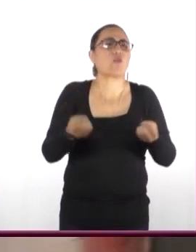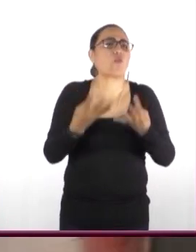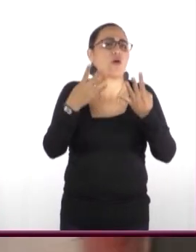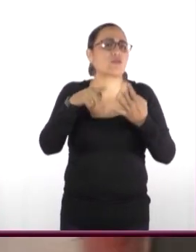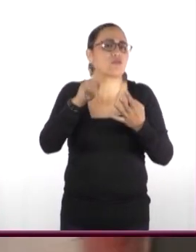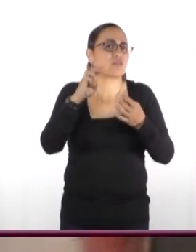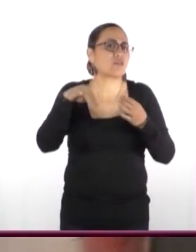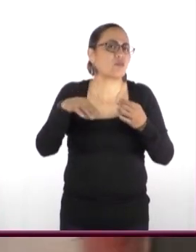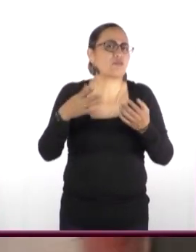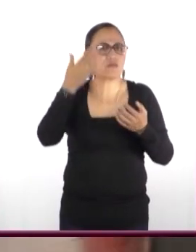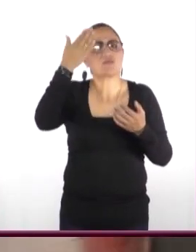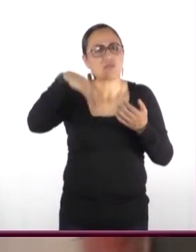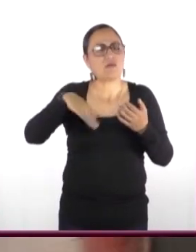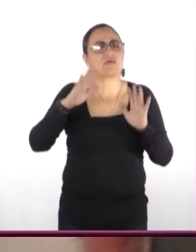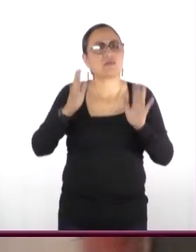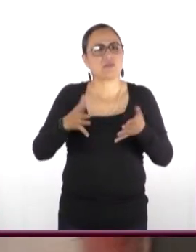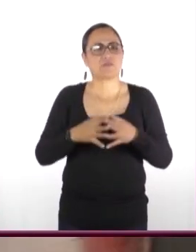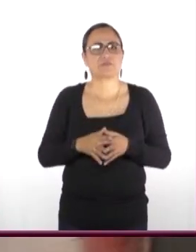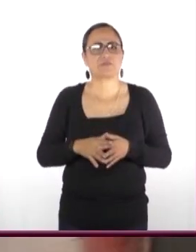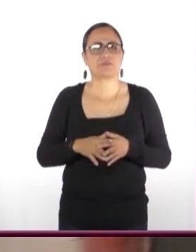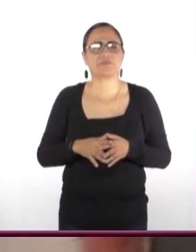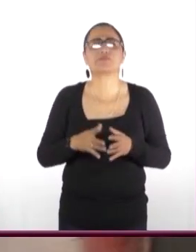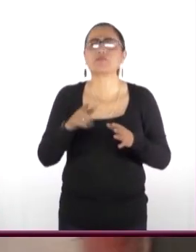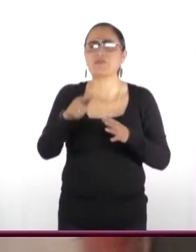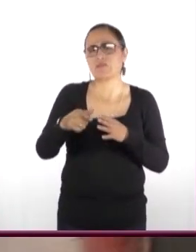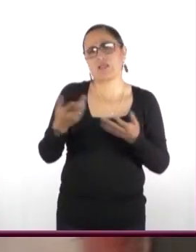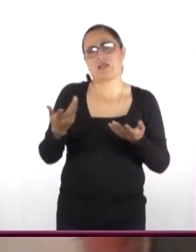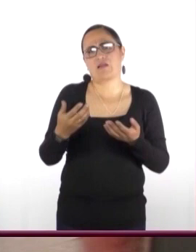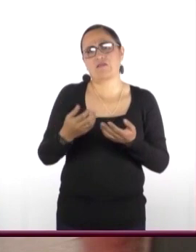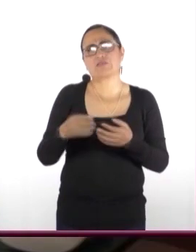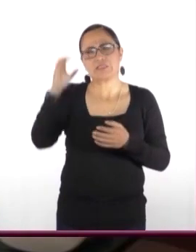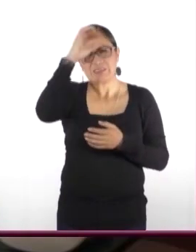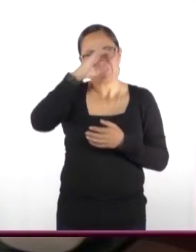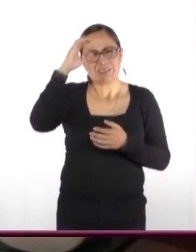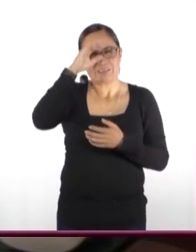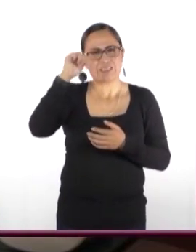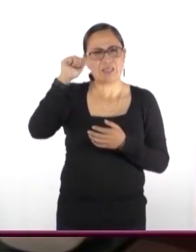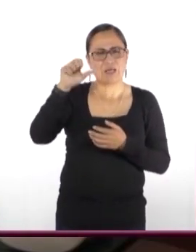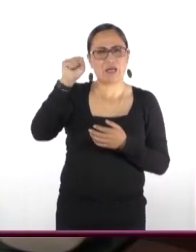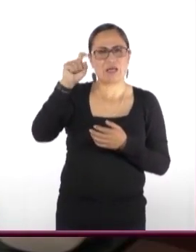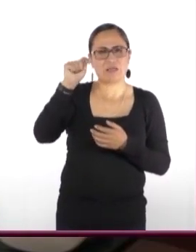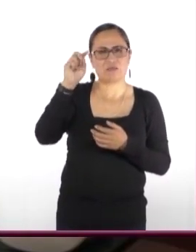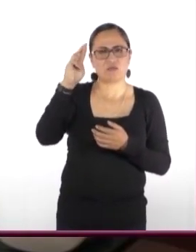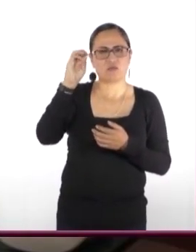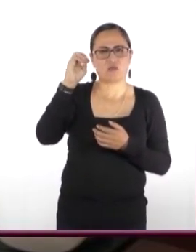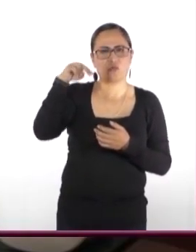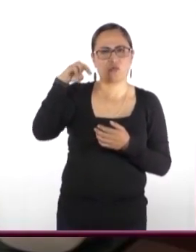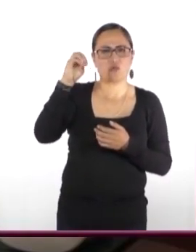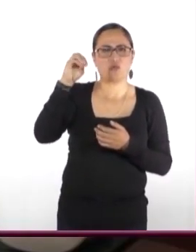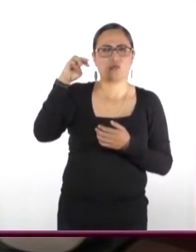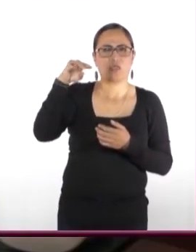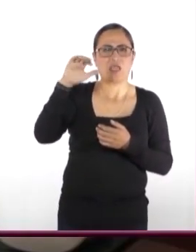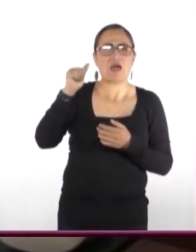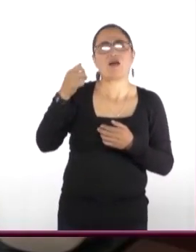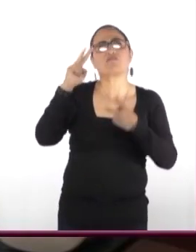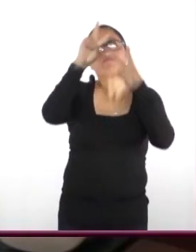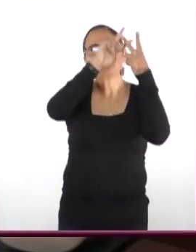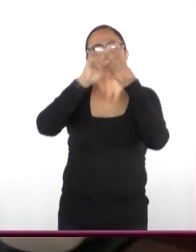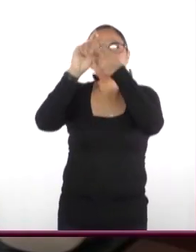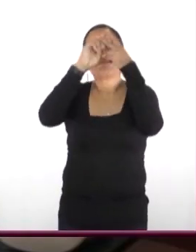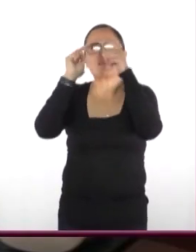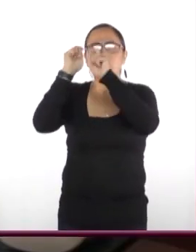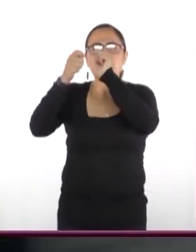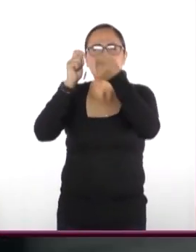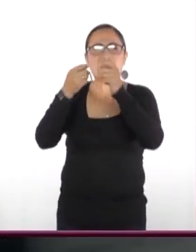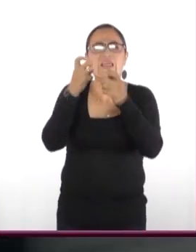ejemplo. ¿Podrías platicarnos por qué se dice que la astronomía estudia el pasado? Sí,